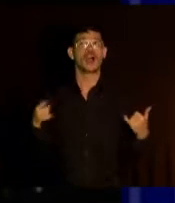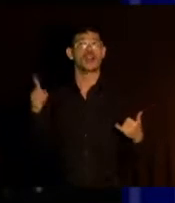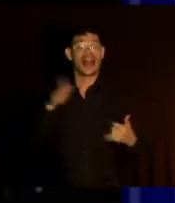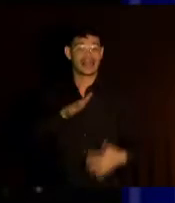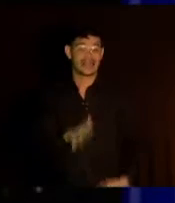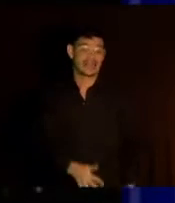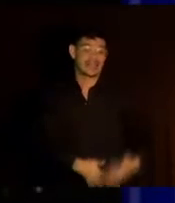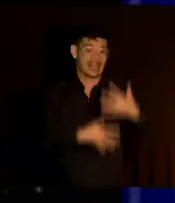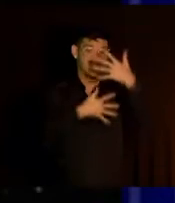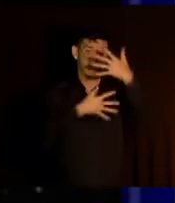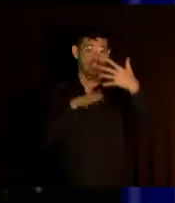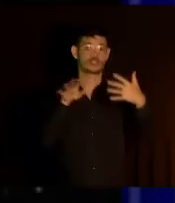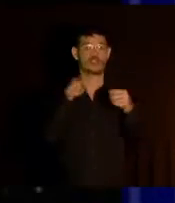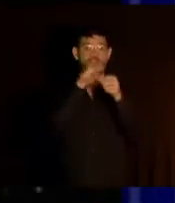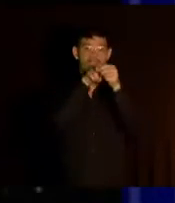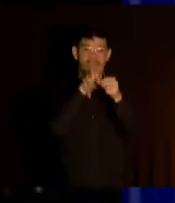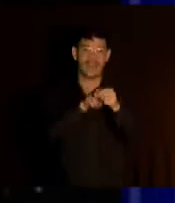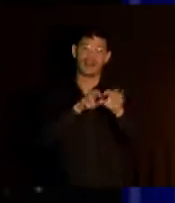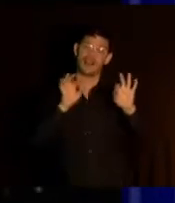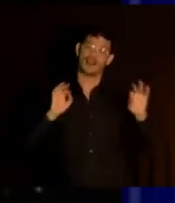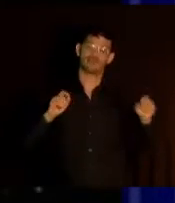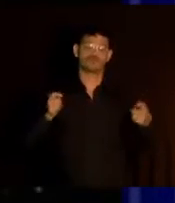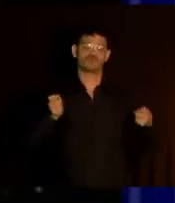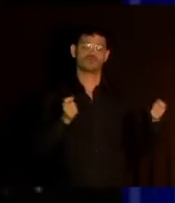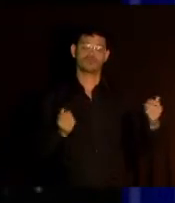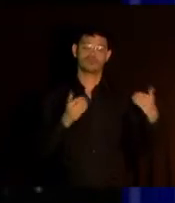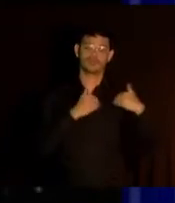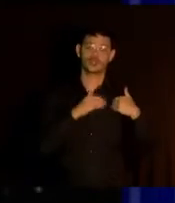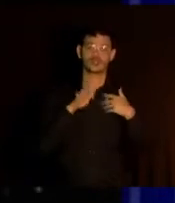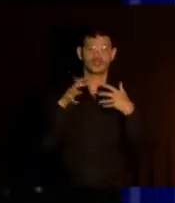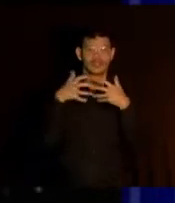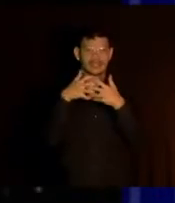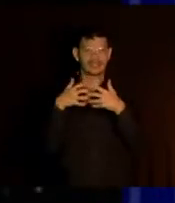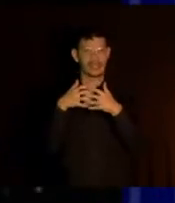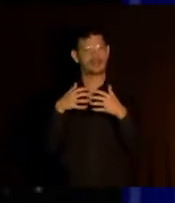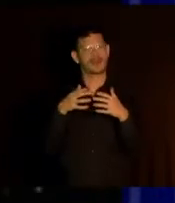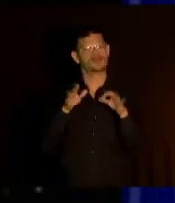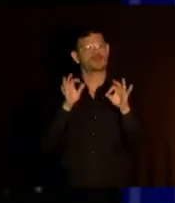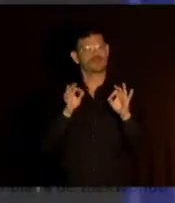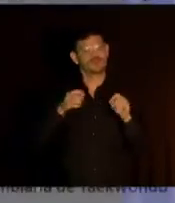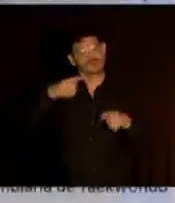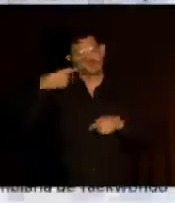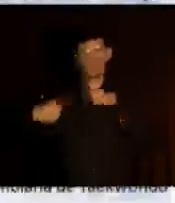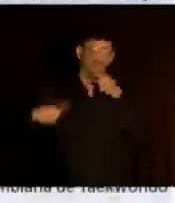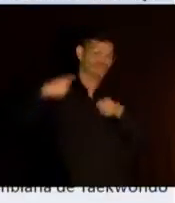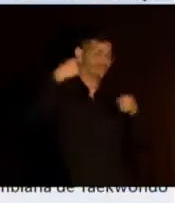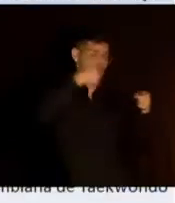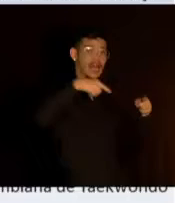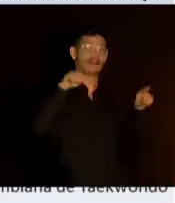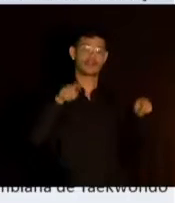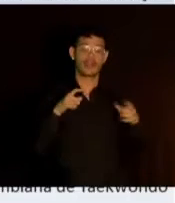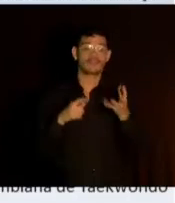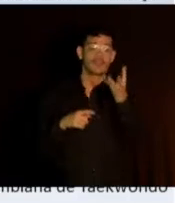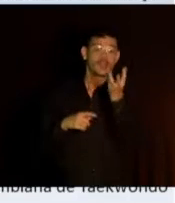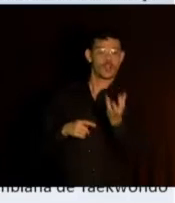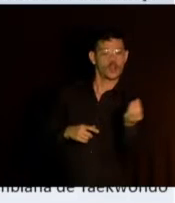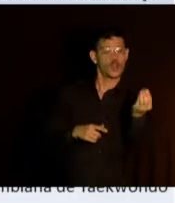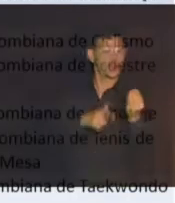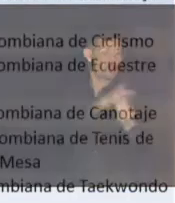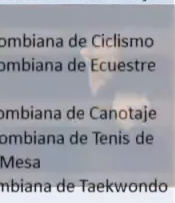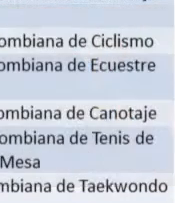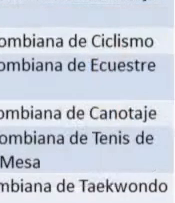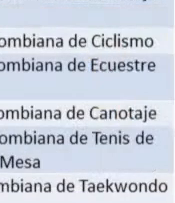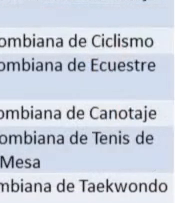10 federaciones que rigen el sistema olímpico tendrían comisión paralímpica, es decir, funcionarían como